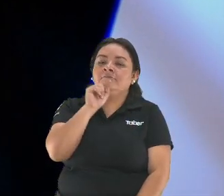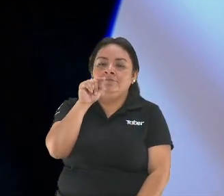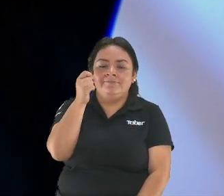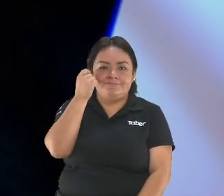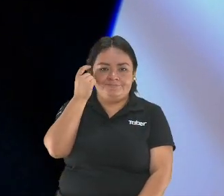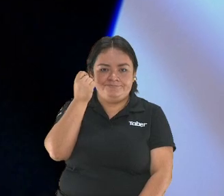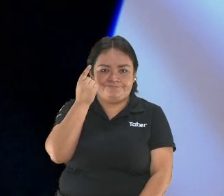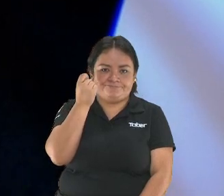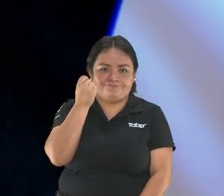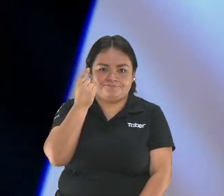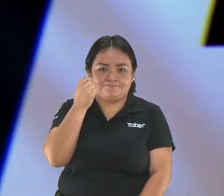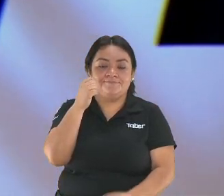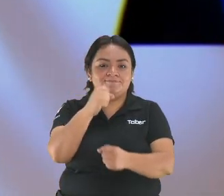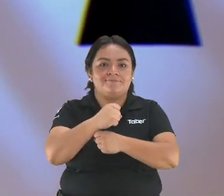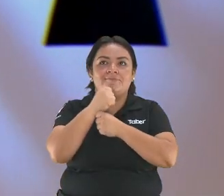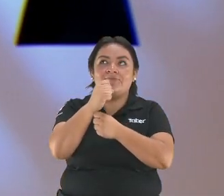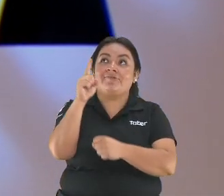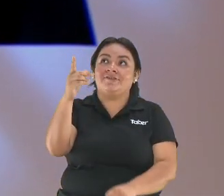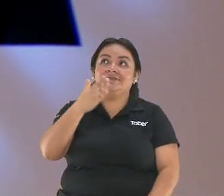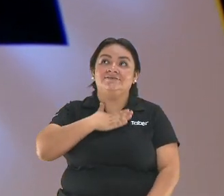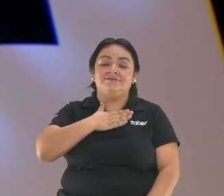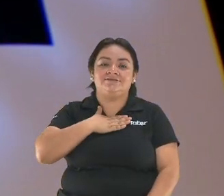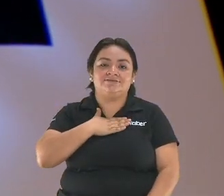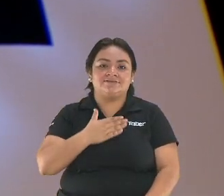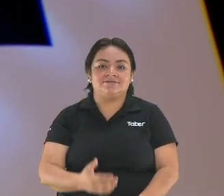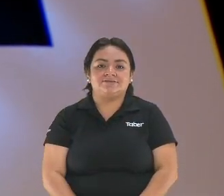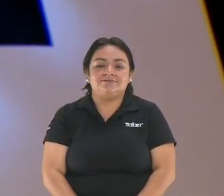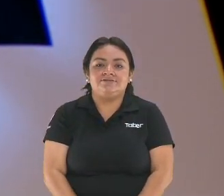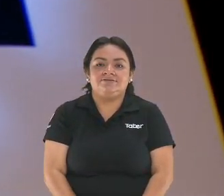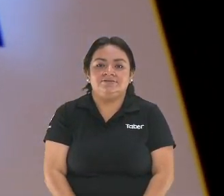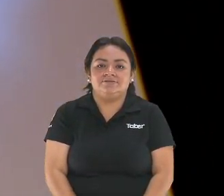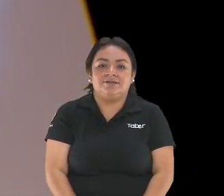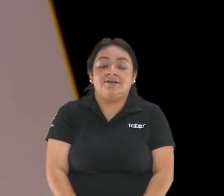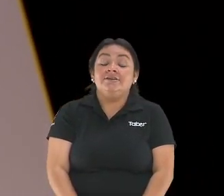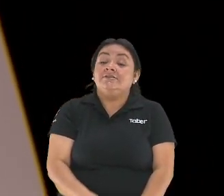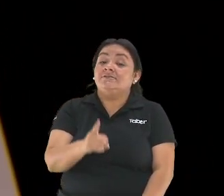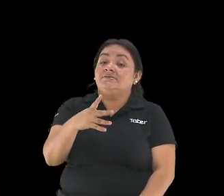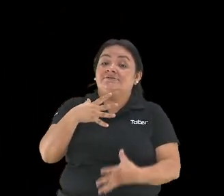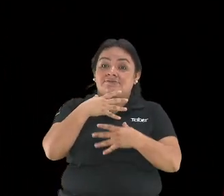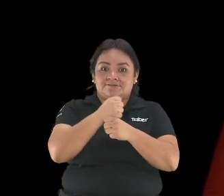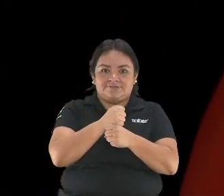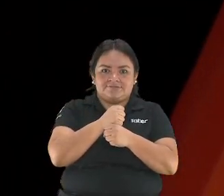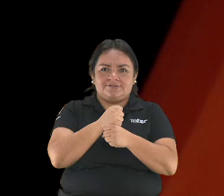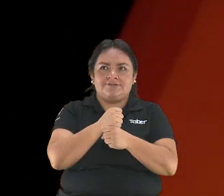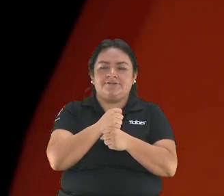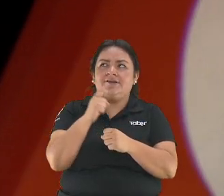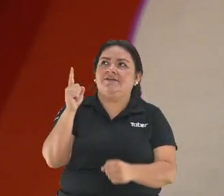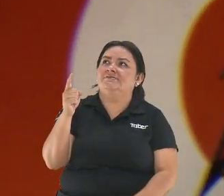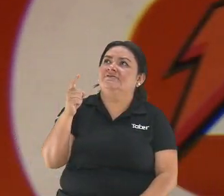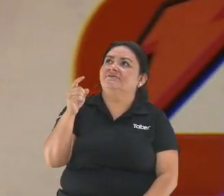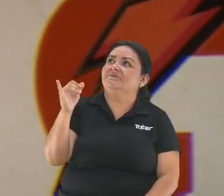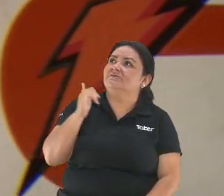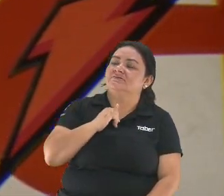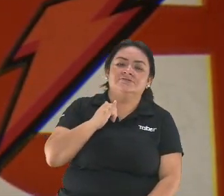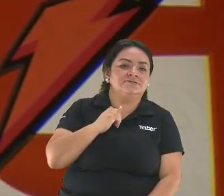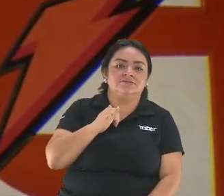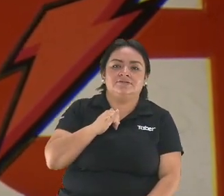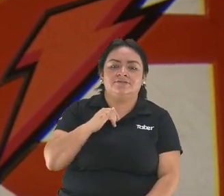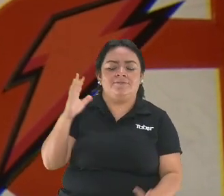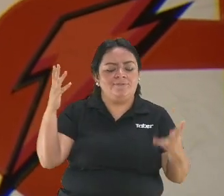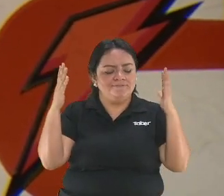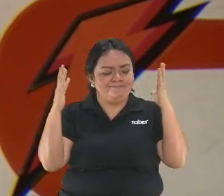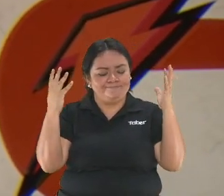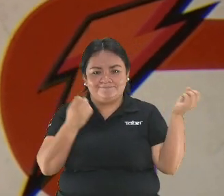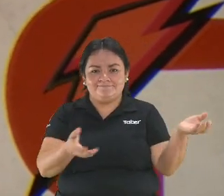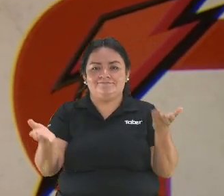el poder que él tiene va a entender que él no se va a quedar así se lo va a darte se lo que